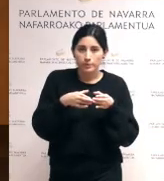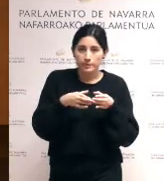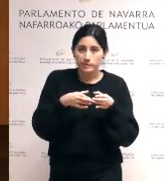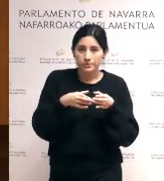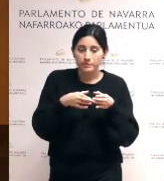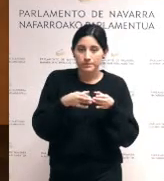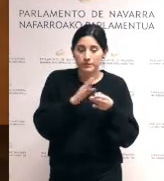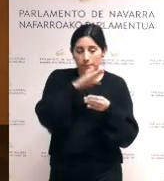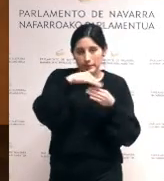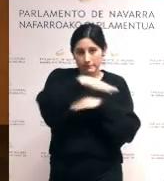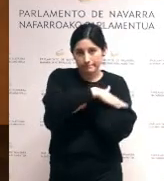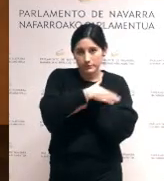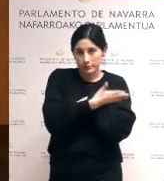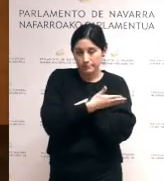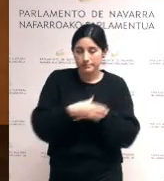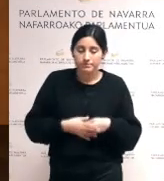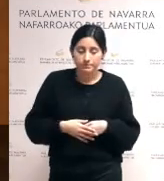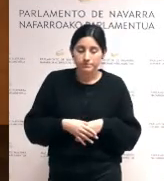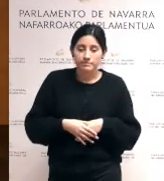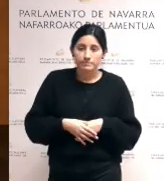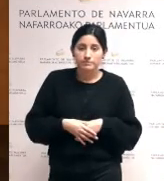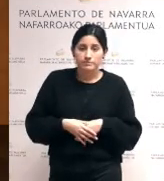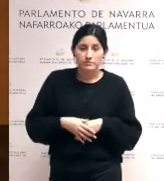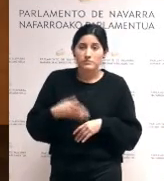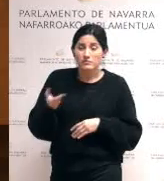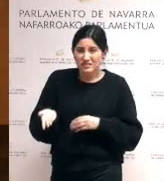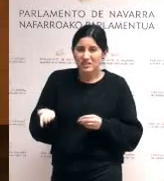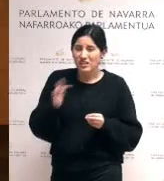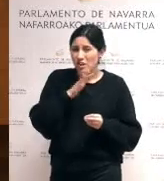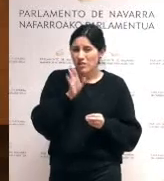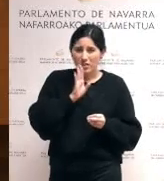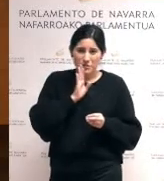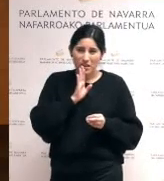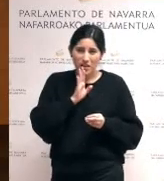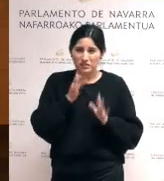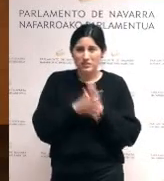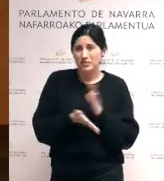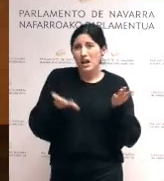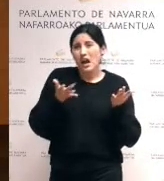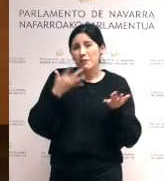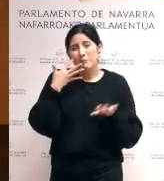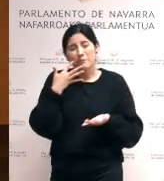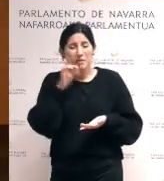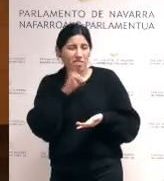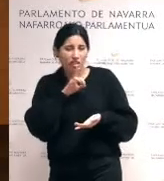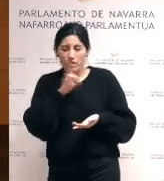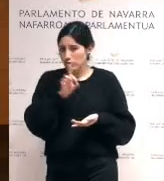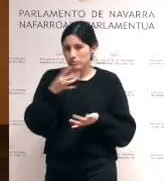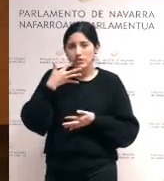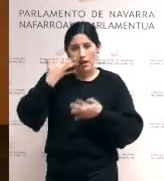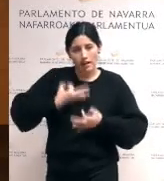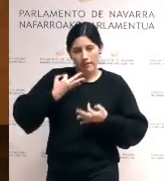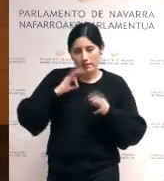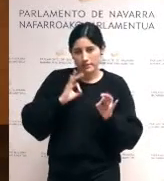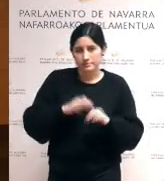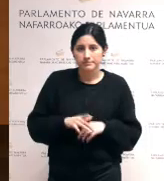criminalidad en Navarra está disparada no es un bulo, no es una media verdad, es la cruda realidad. El señor